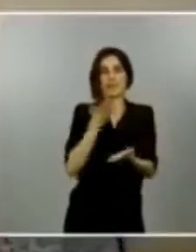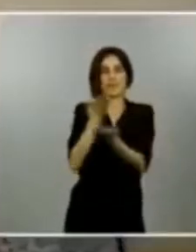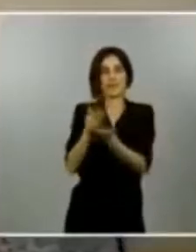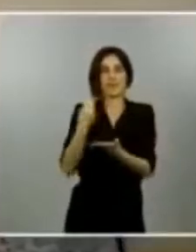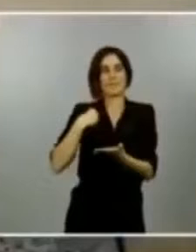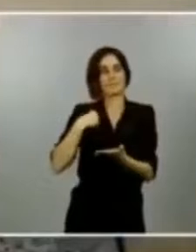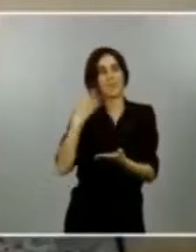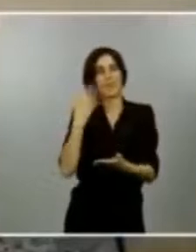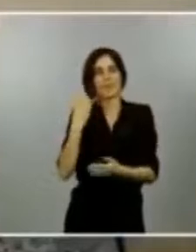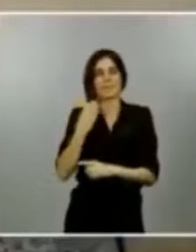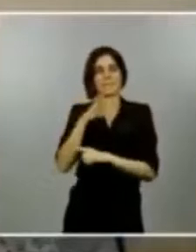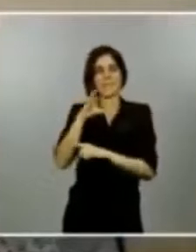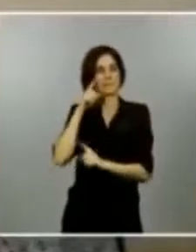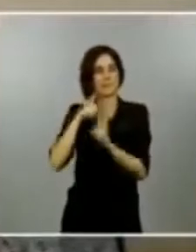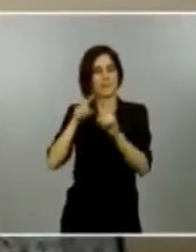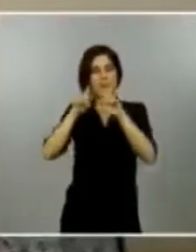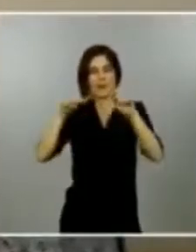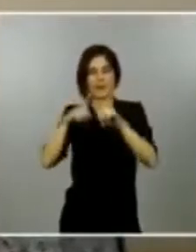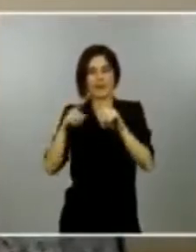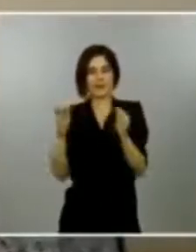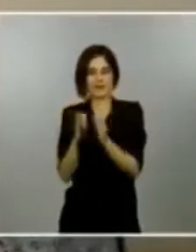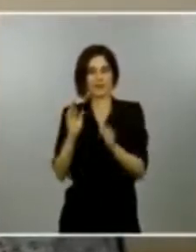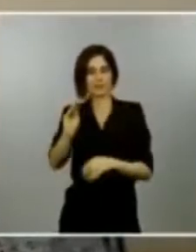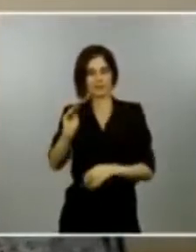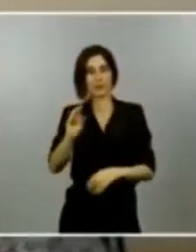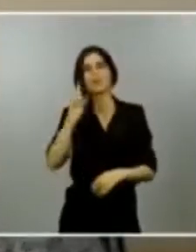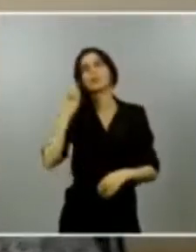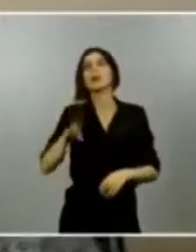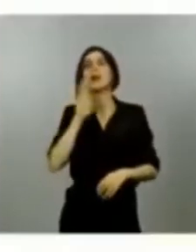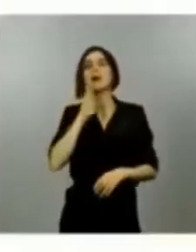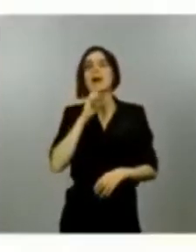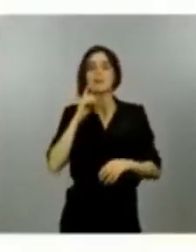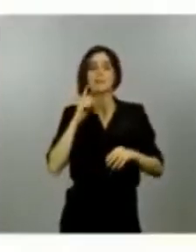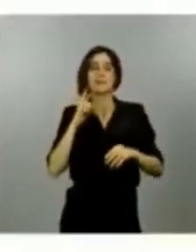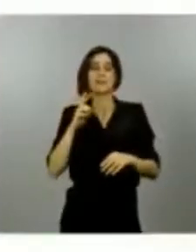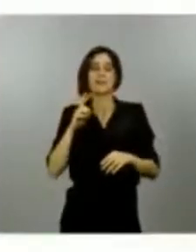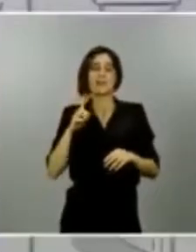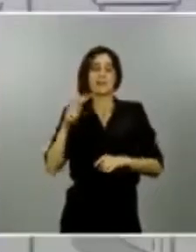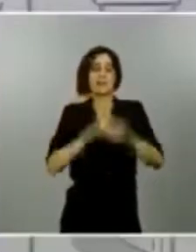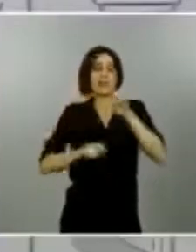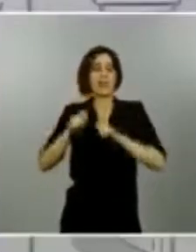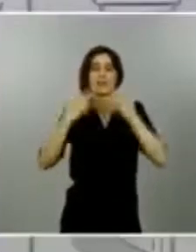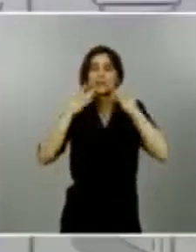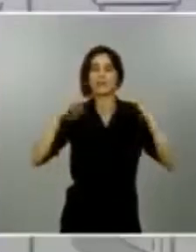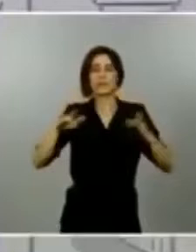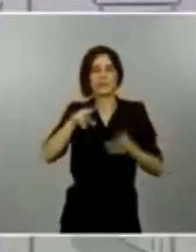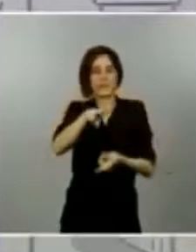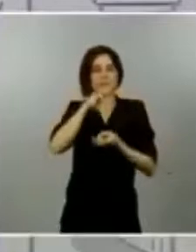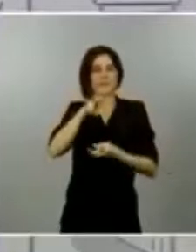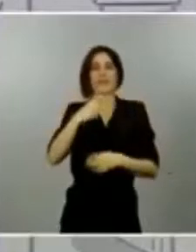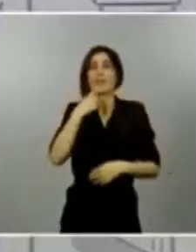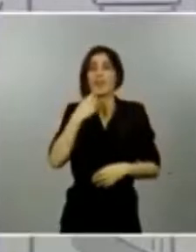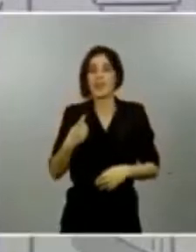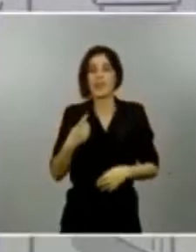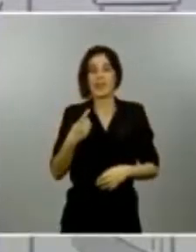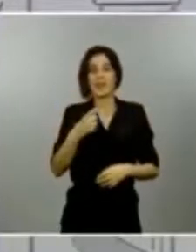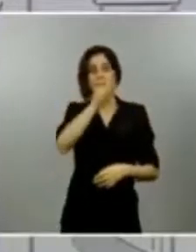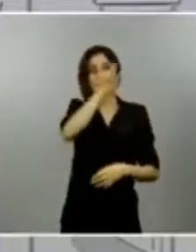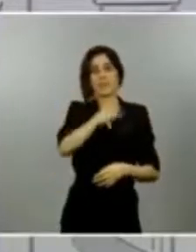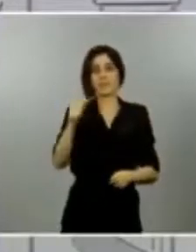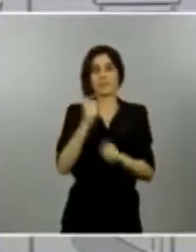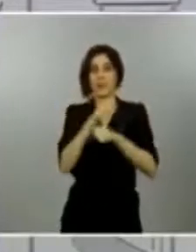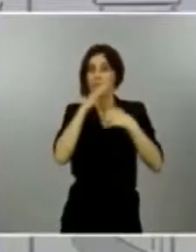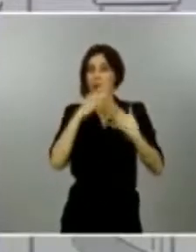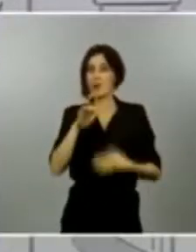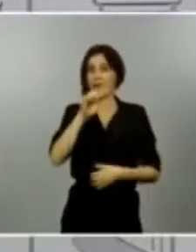no no van a recuperar su empleo bien vamos a ver respecto a las líneas ico tengo que decirle que todavía estamos